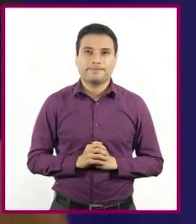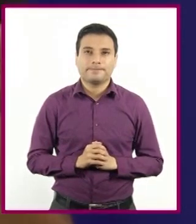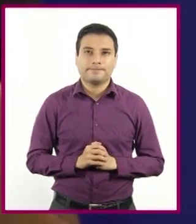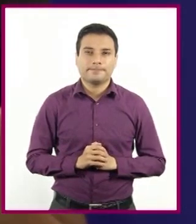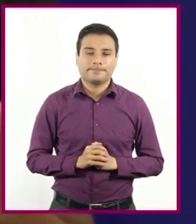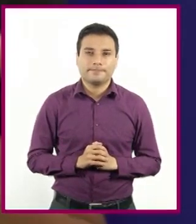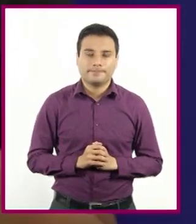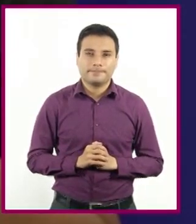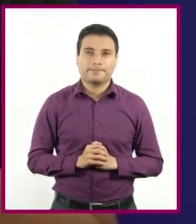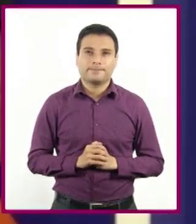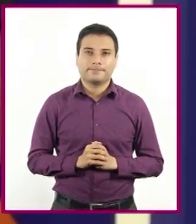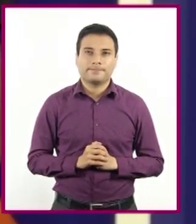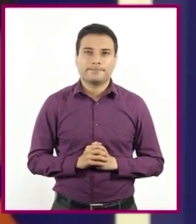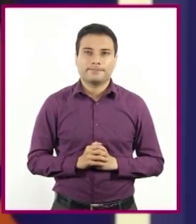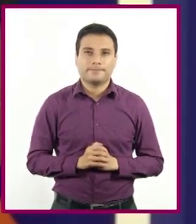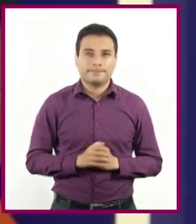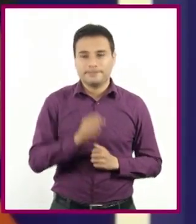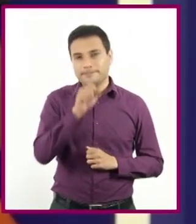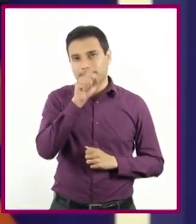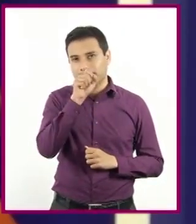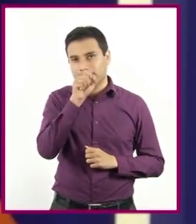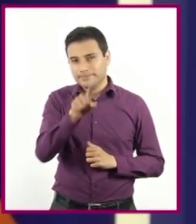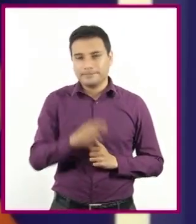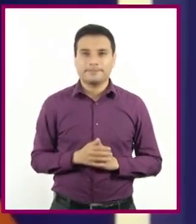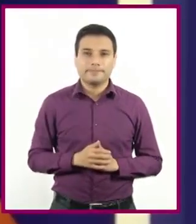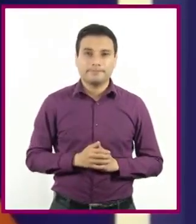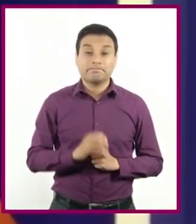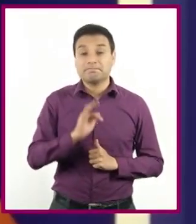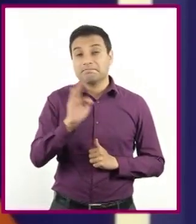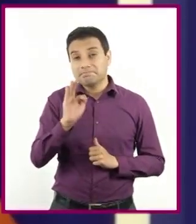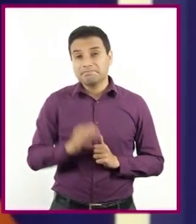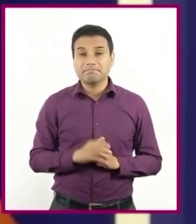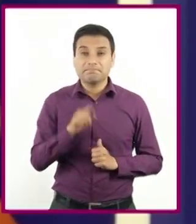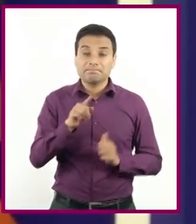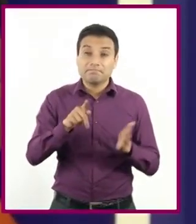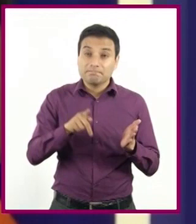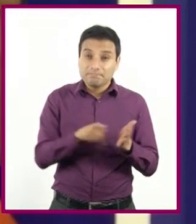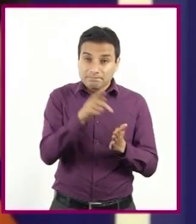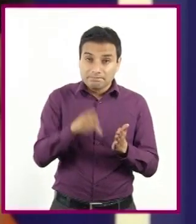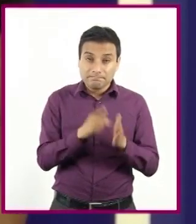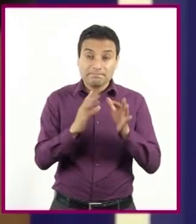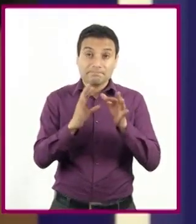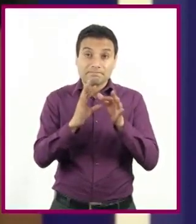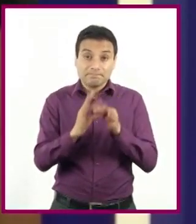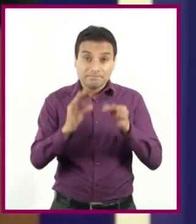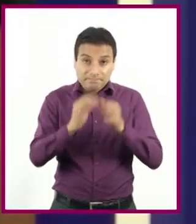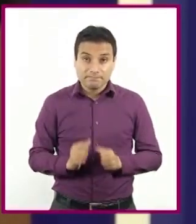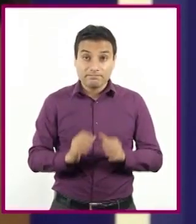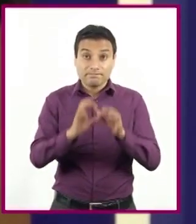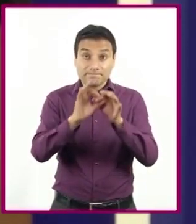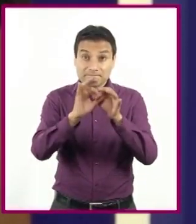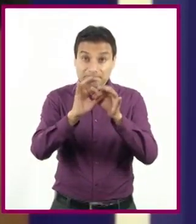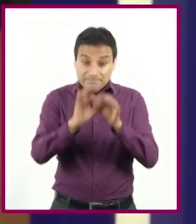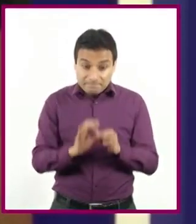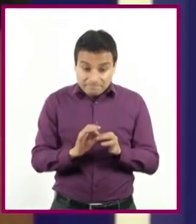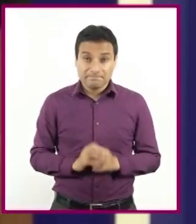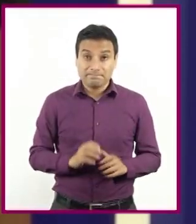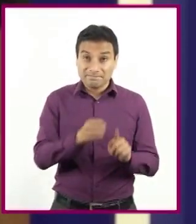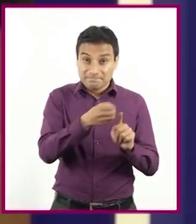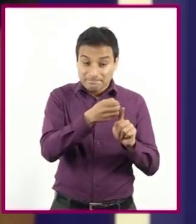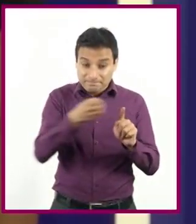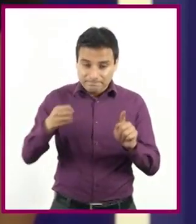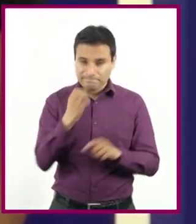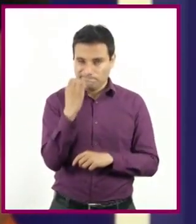de detectar repeticiones, coherencia, unidad, redacción y sintaxis del texto